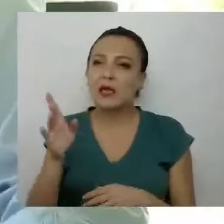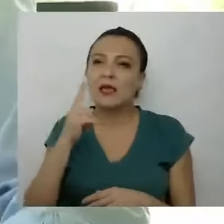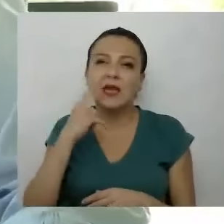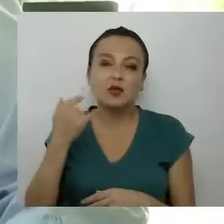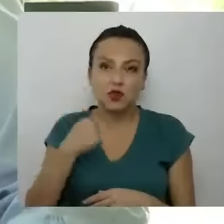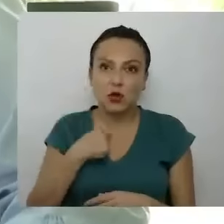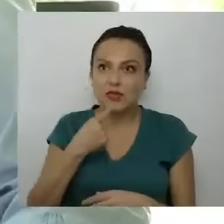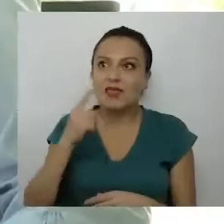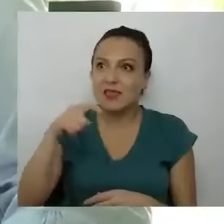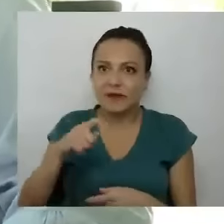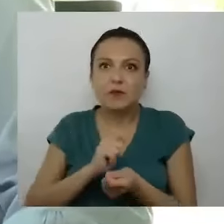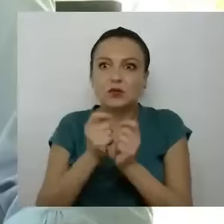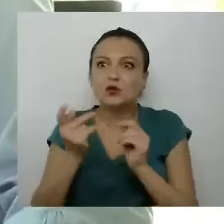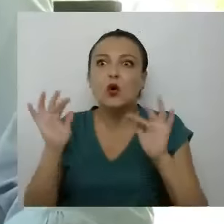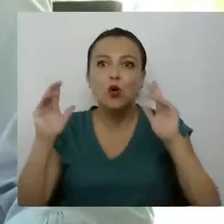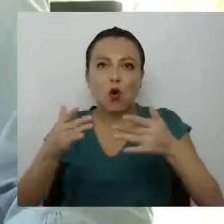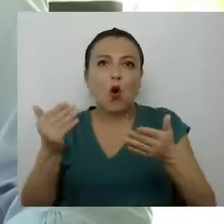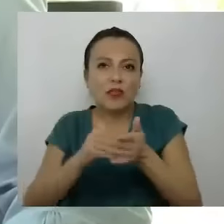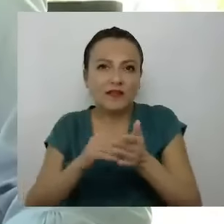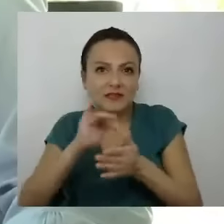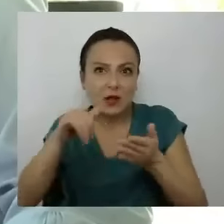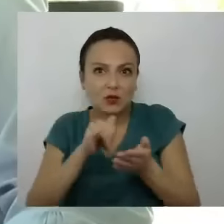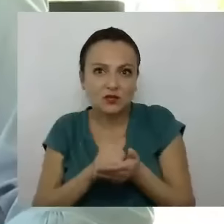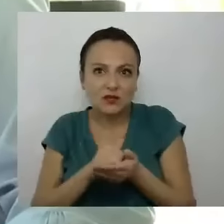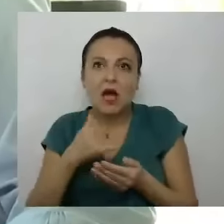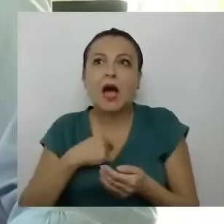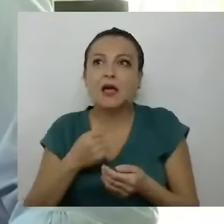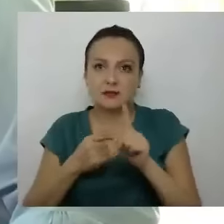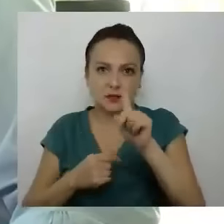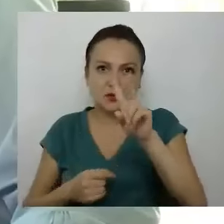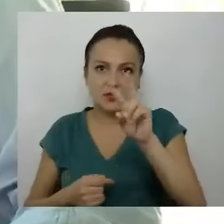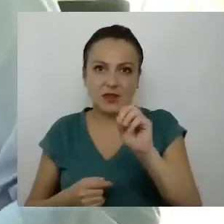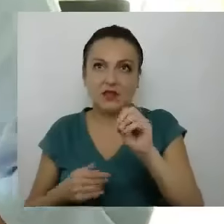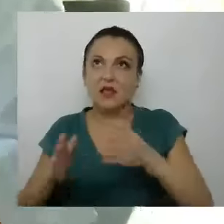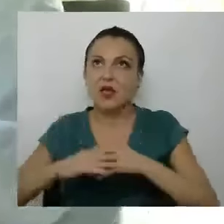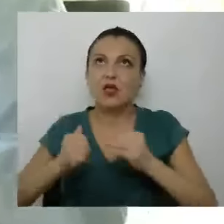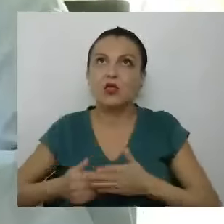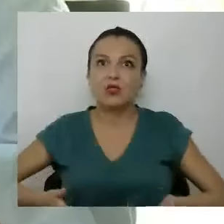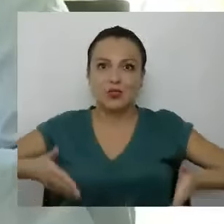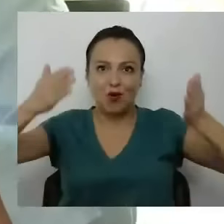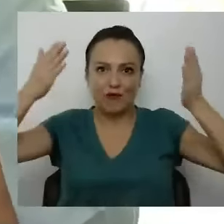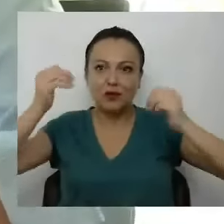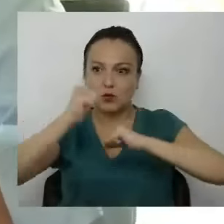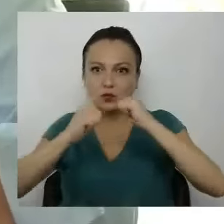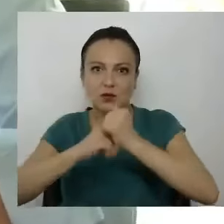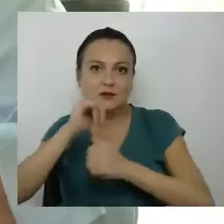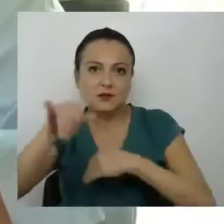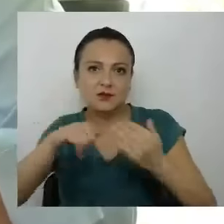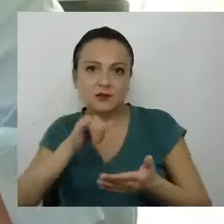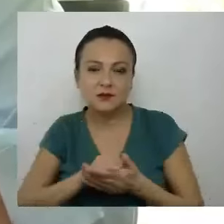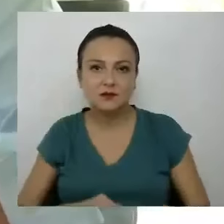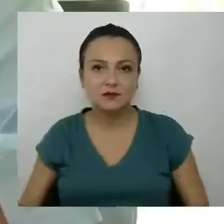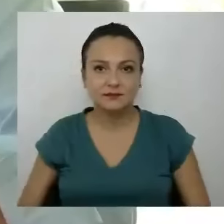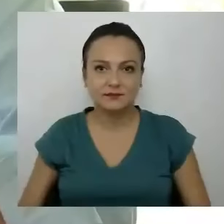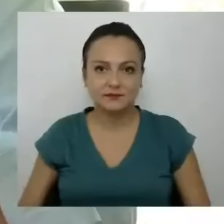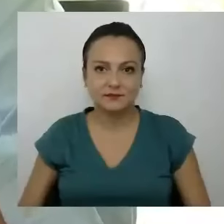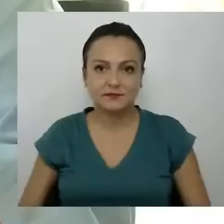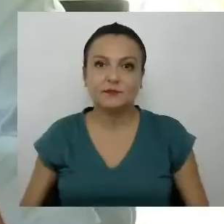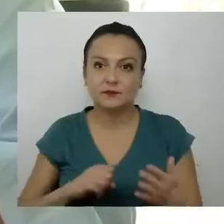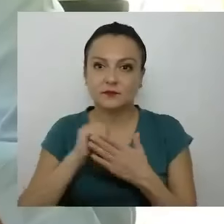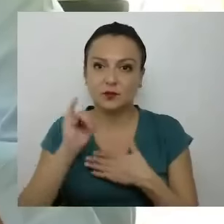que había que repoblar San José. Y hoy por hoy hay 130 torres de condominios construidas bajo el proyecto